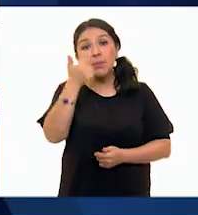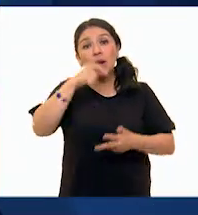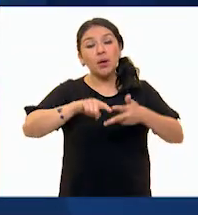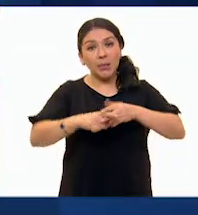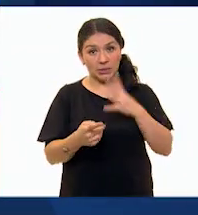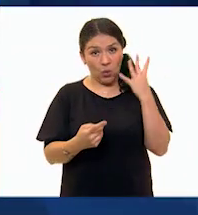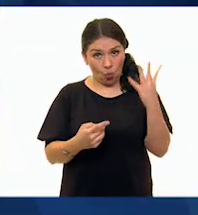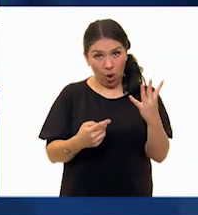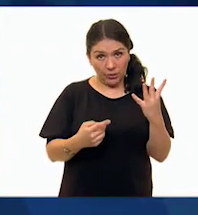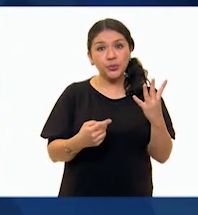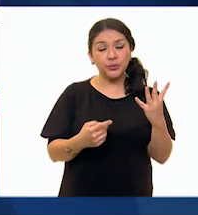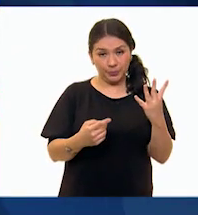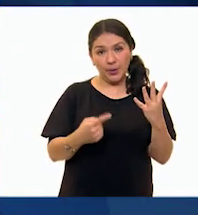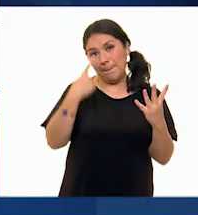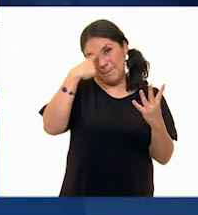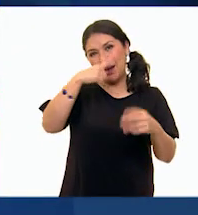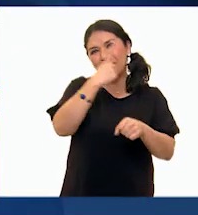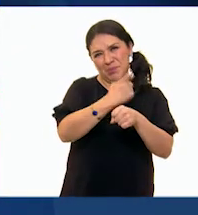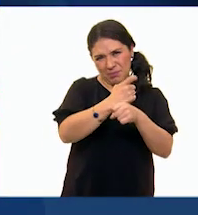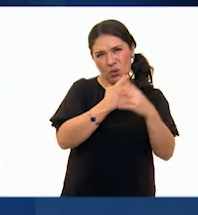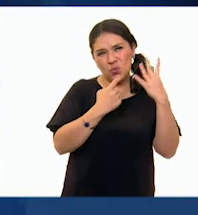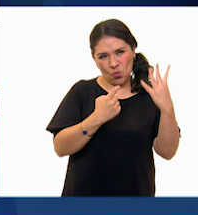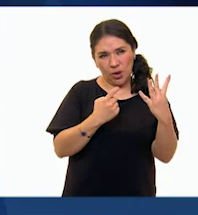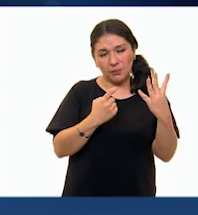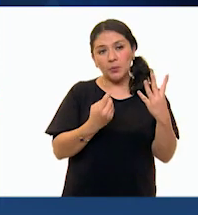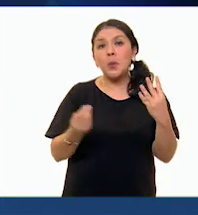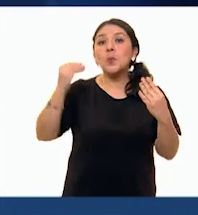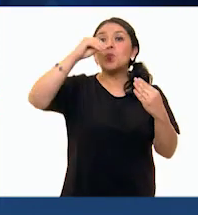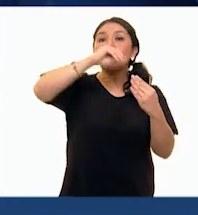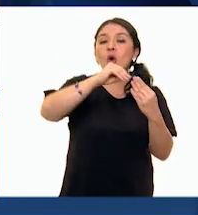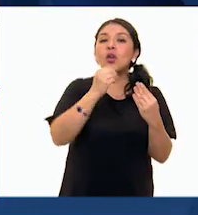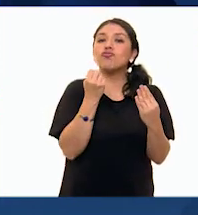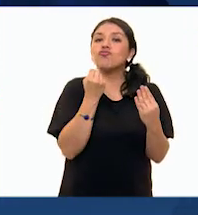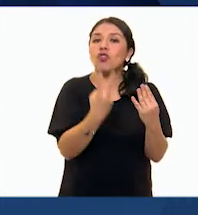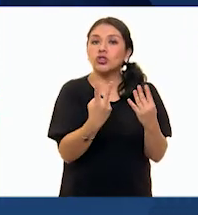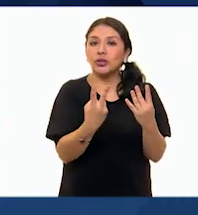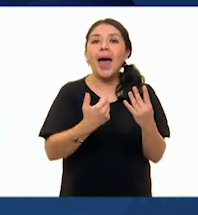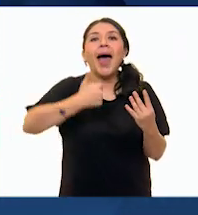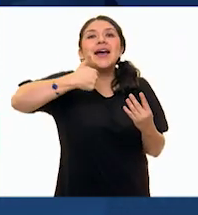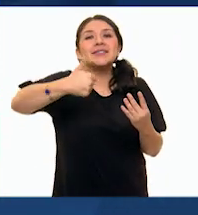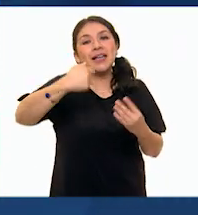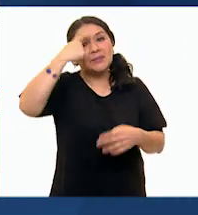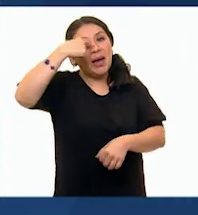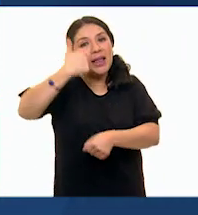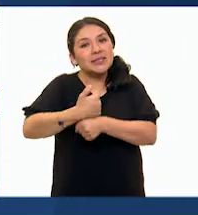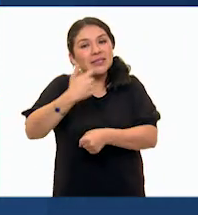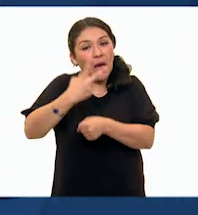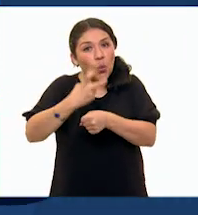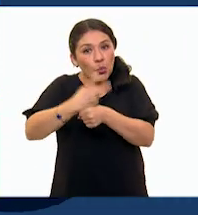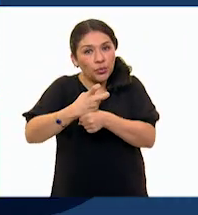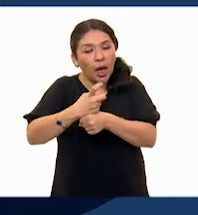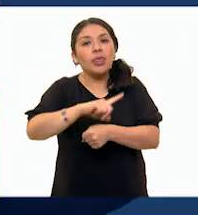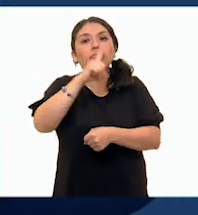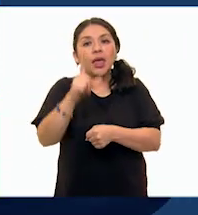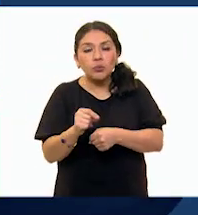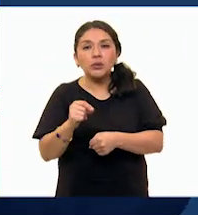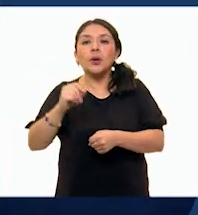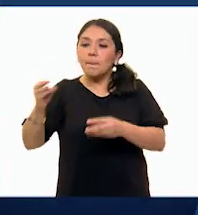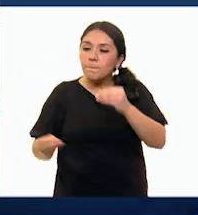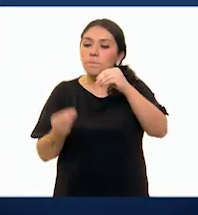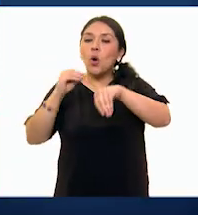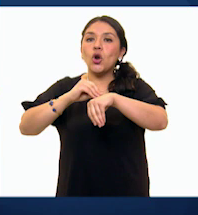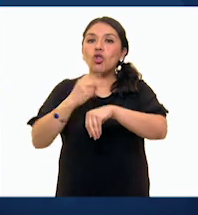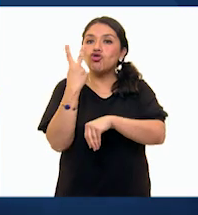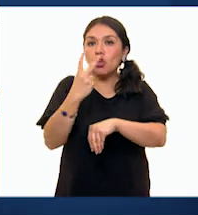4 cerillos para formar la primera figura y aumentamos 6 cerillos para hacer la segunda. Luego aumentamos 8